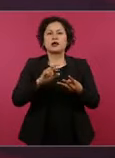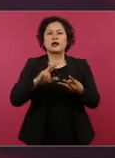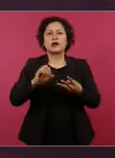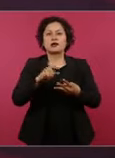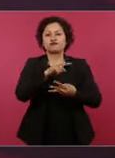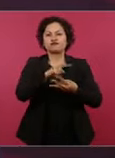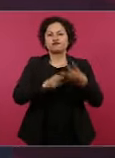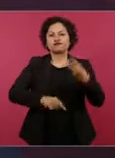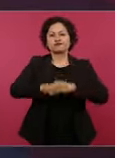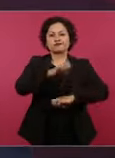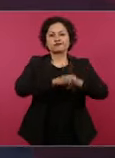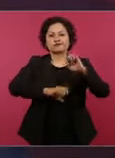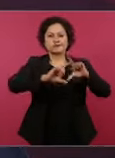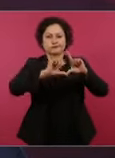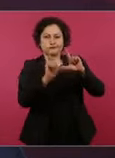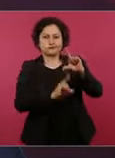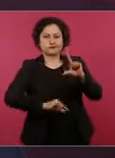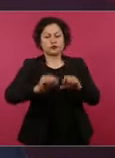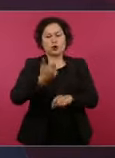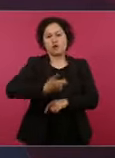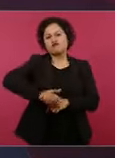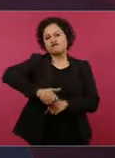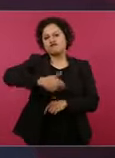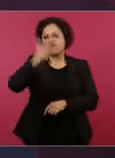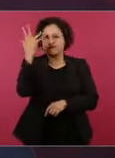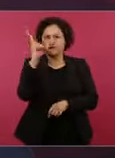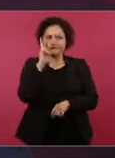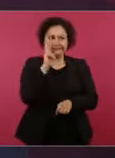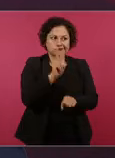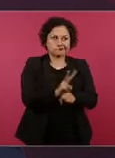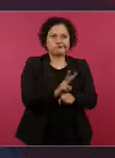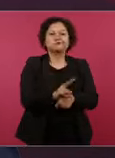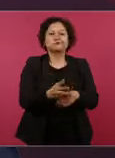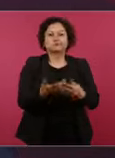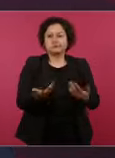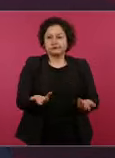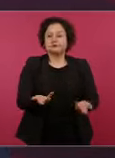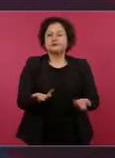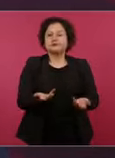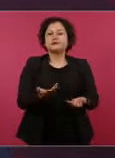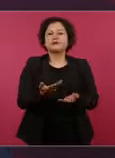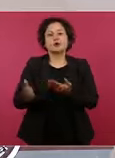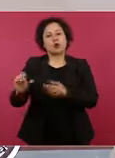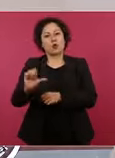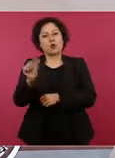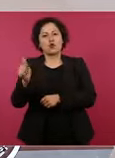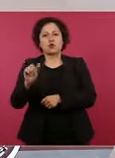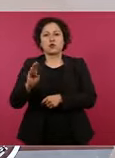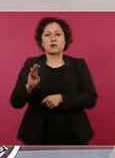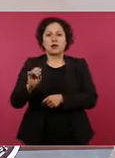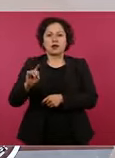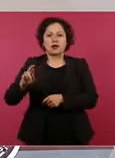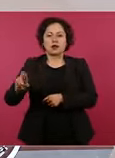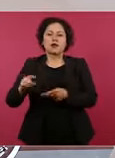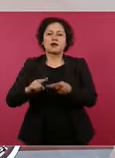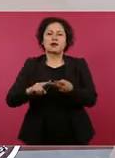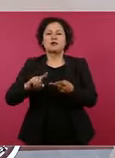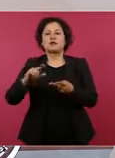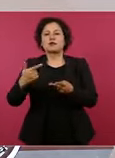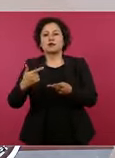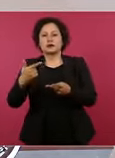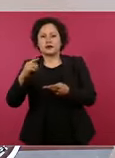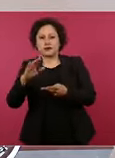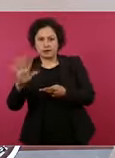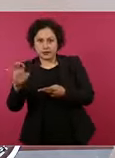franquicias a nivel nacional más caras y con indicadores más altos y nuevamente tenemos a Valero, Orsan y G500 como